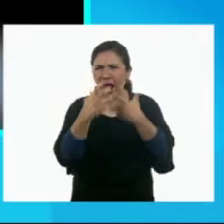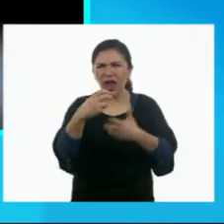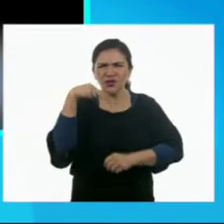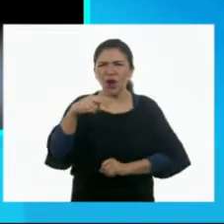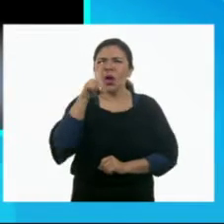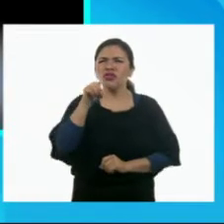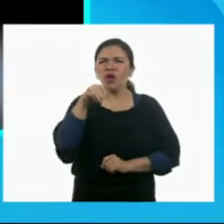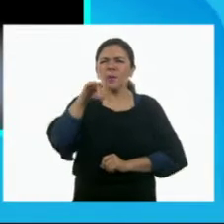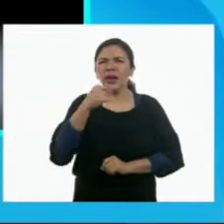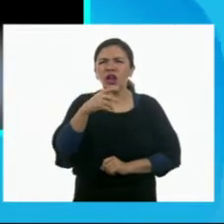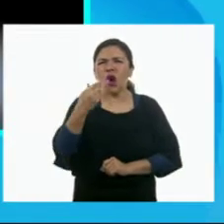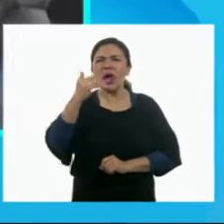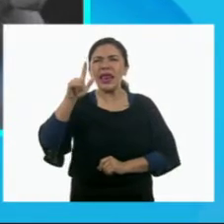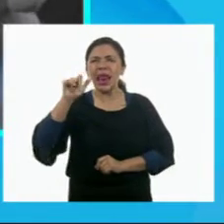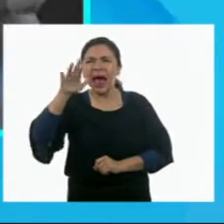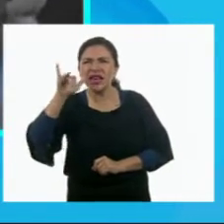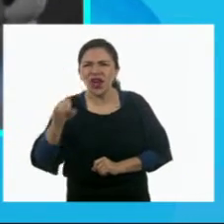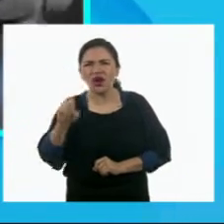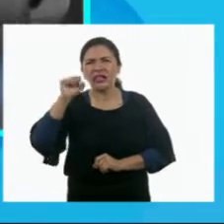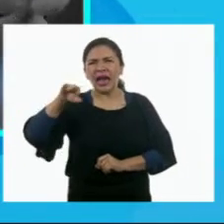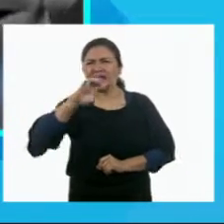¡Sánchez, buen rostro!